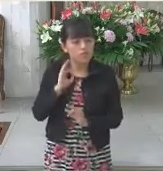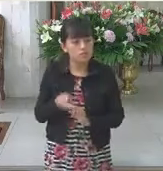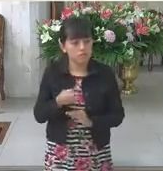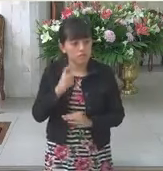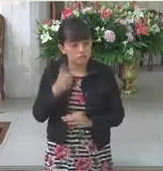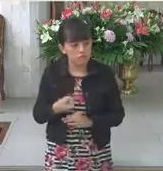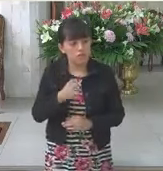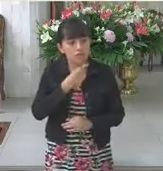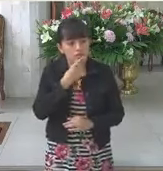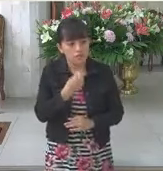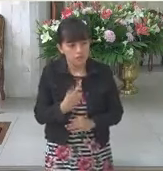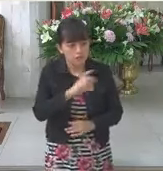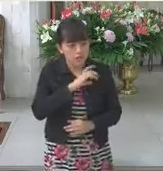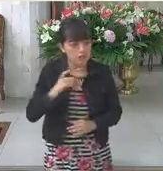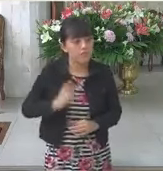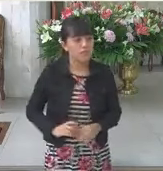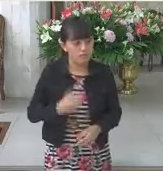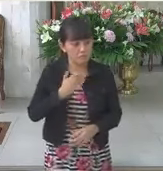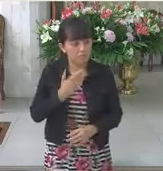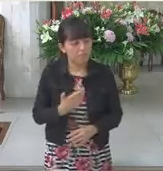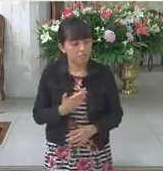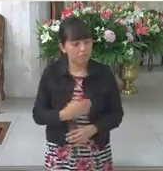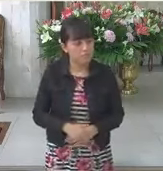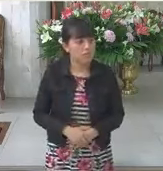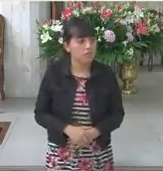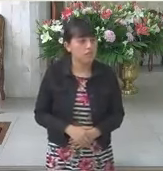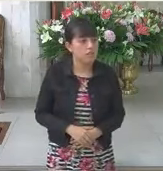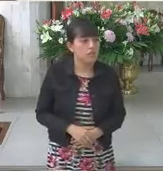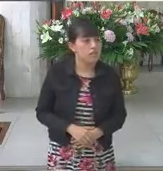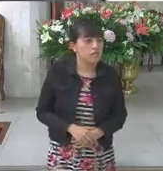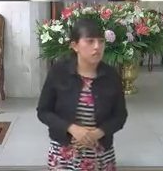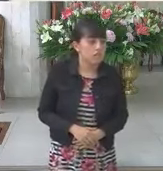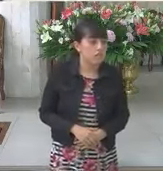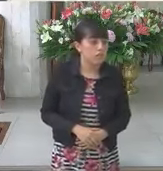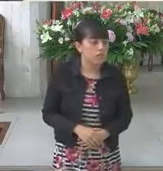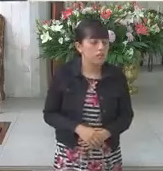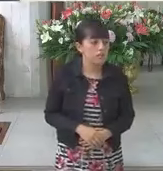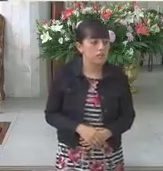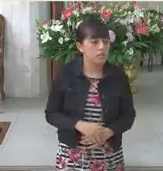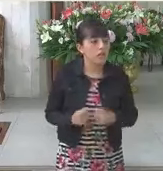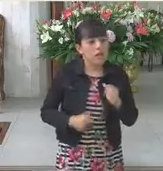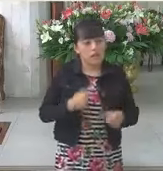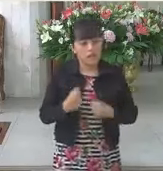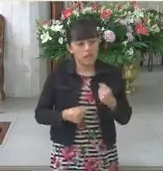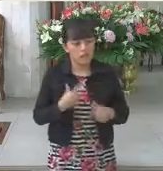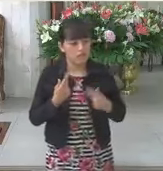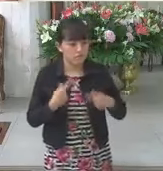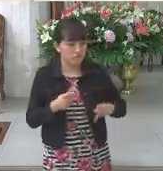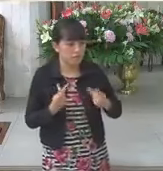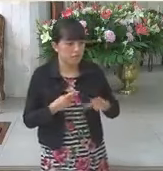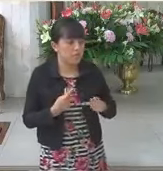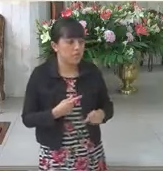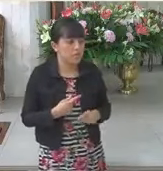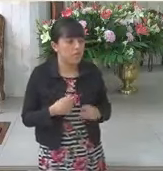esfuerzo hasta de moda está que algunos deportistas que algunos artistas cantantes que